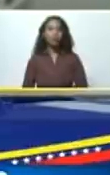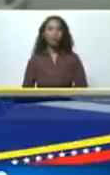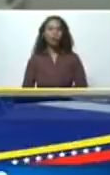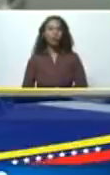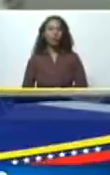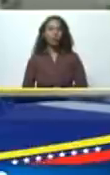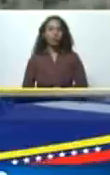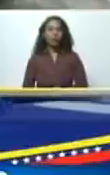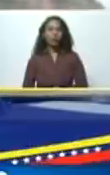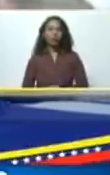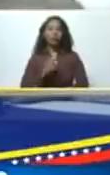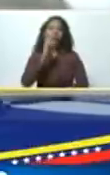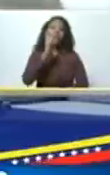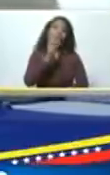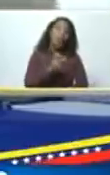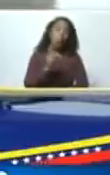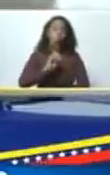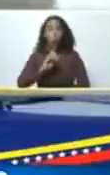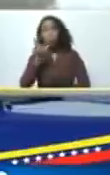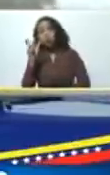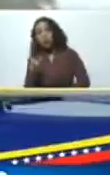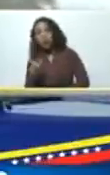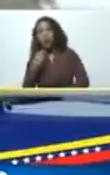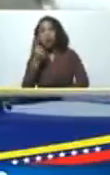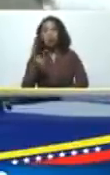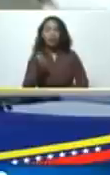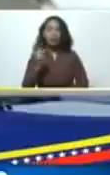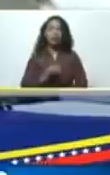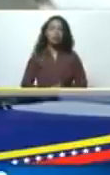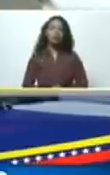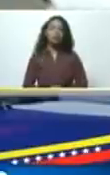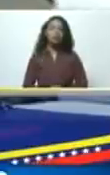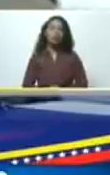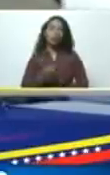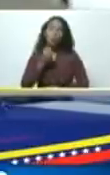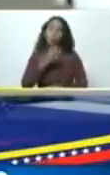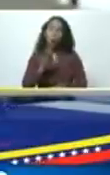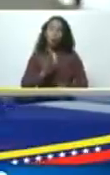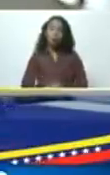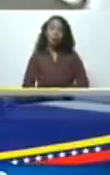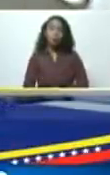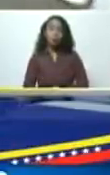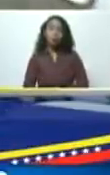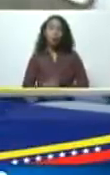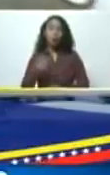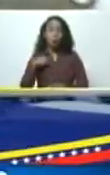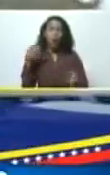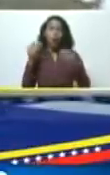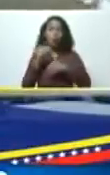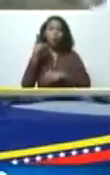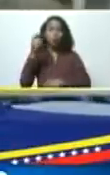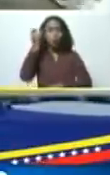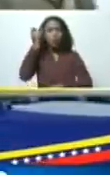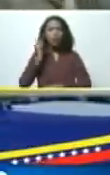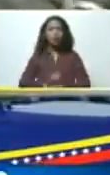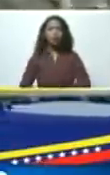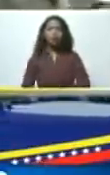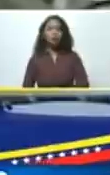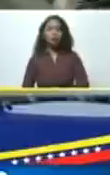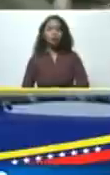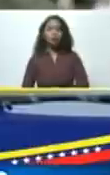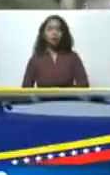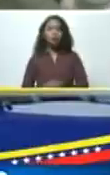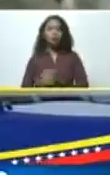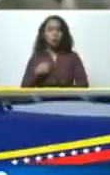Ser o no ser, decía Shakespeare. Bueno, yo estoy de acuerdo con tu idea,